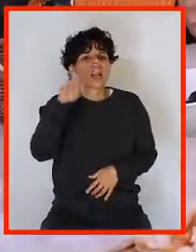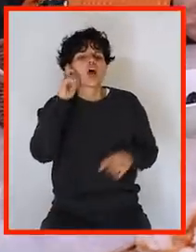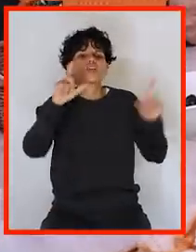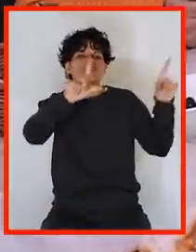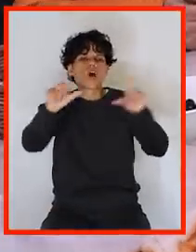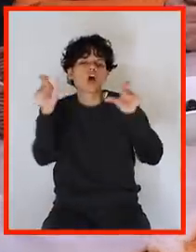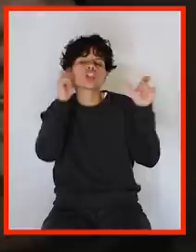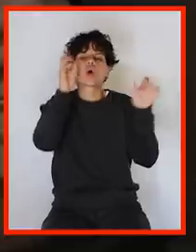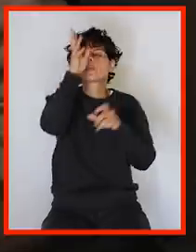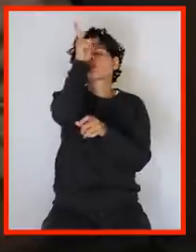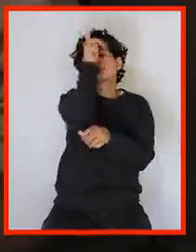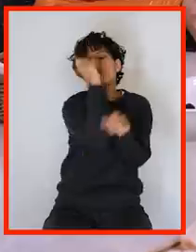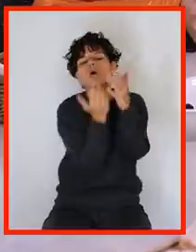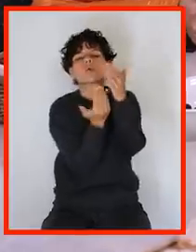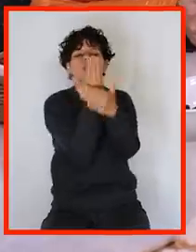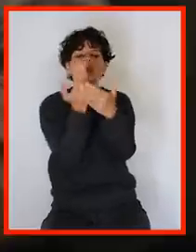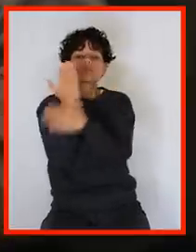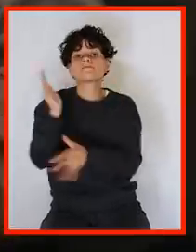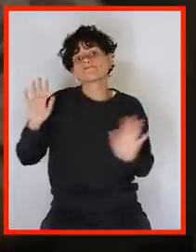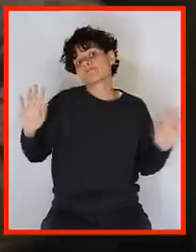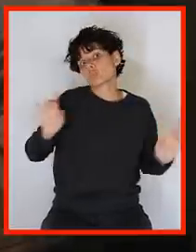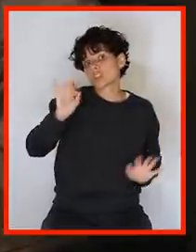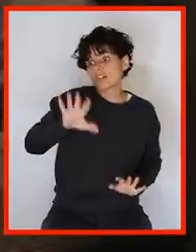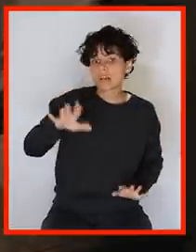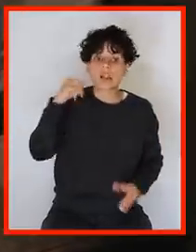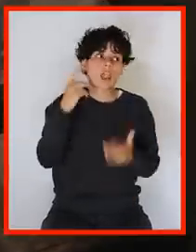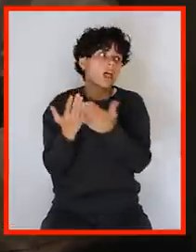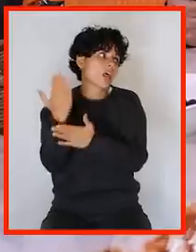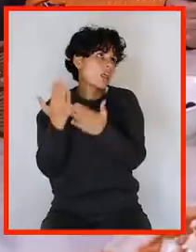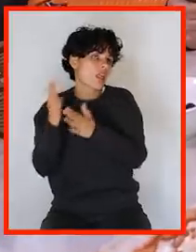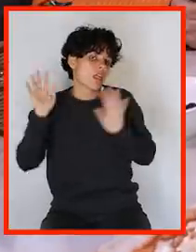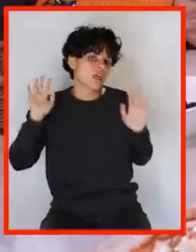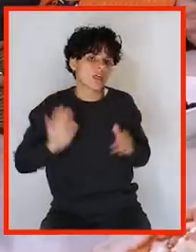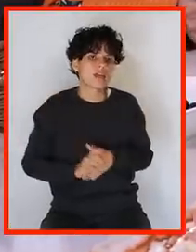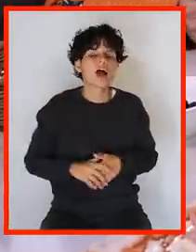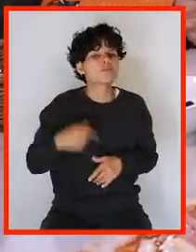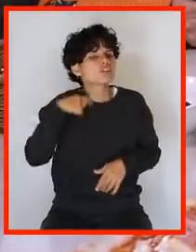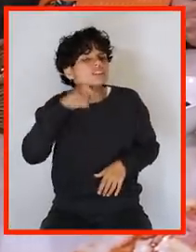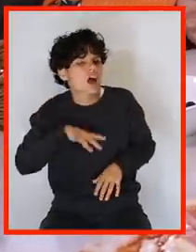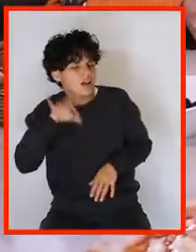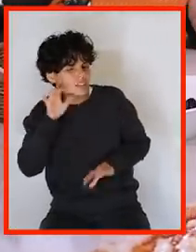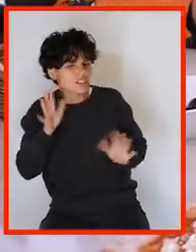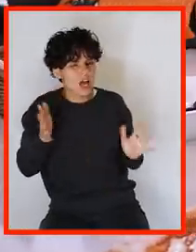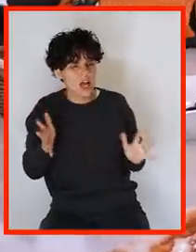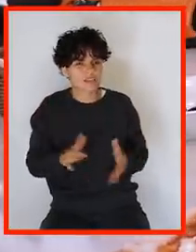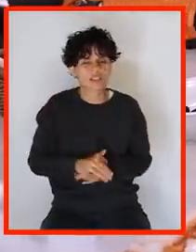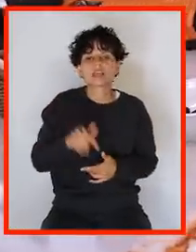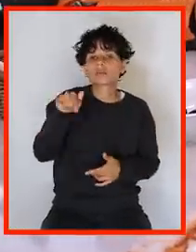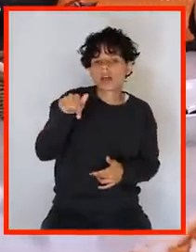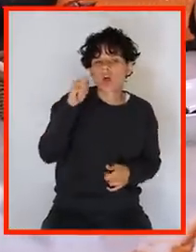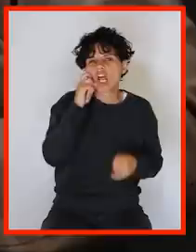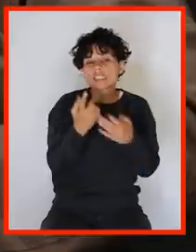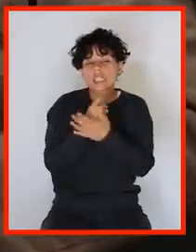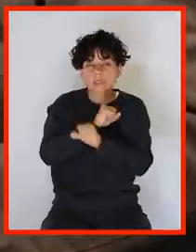saca enamorado y todo, está bien. No, güey. ¿Sí? Tú sabes, po, uno sí. hace cosas y... Uno se maneja. Pero se